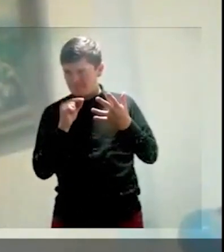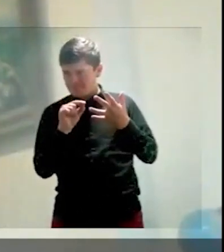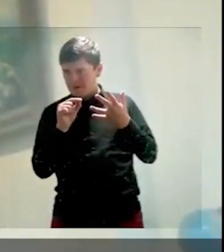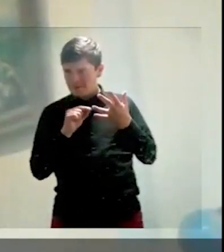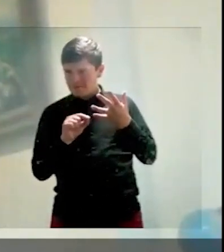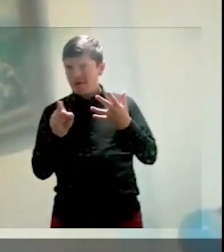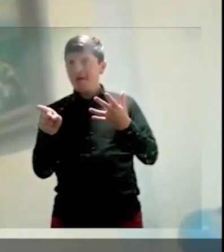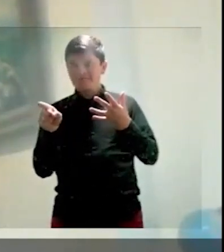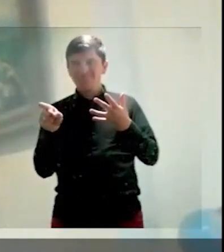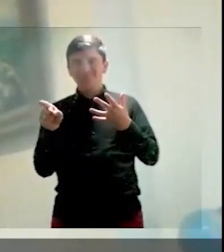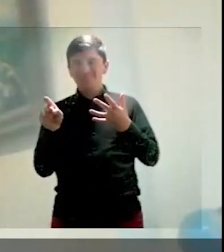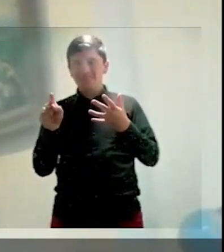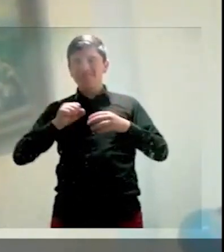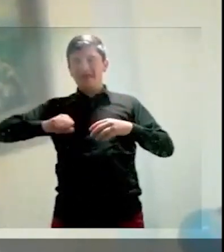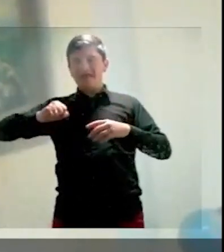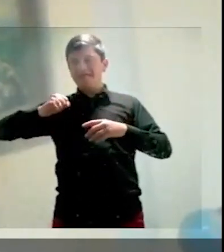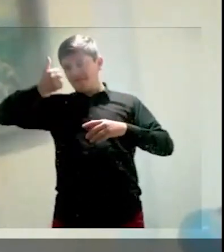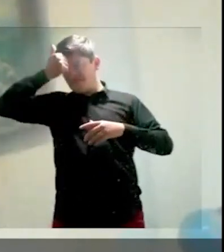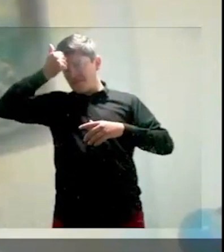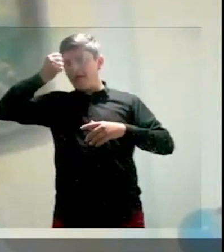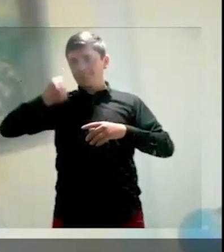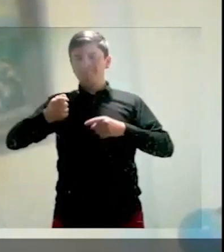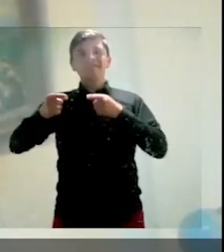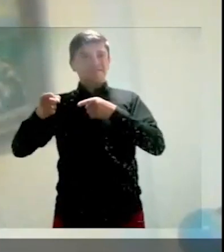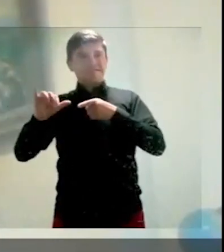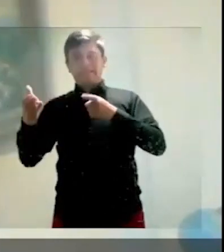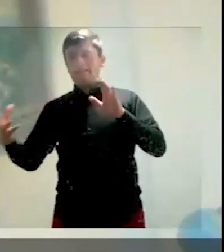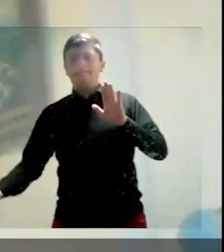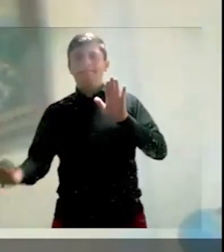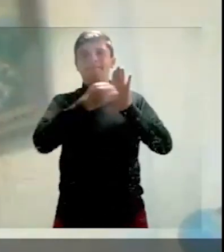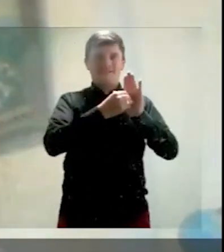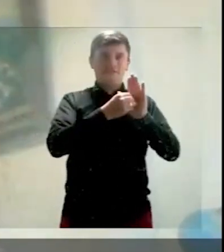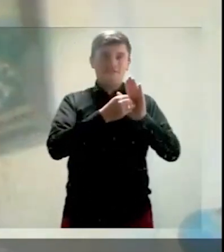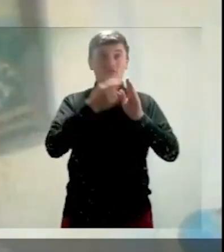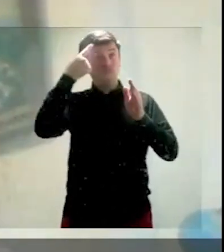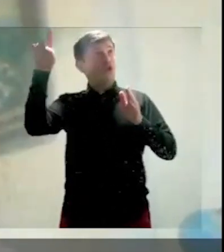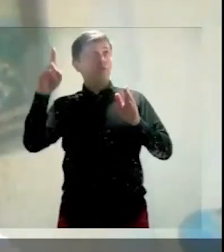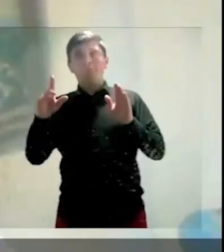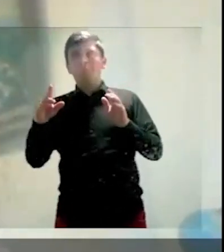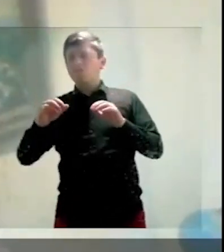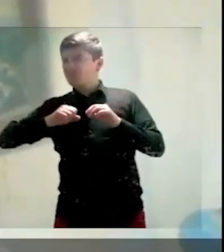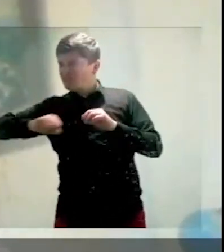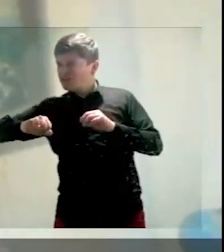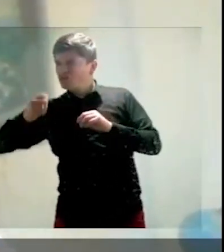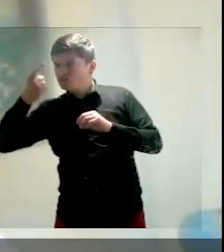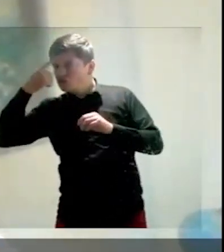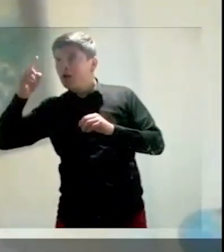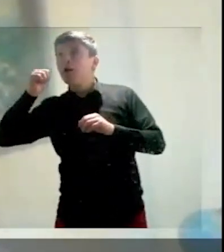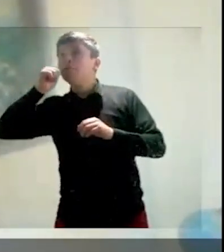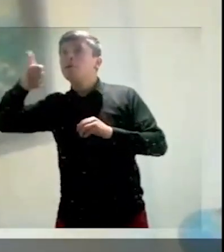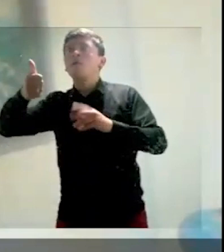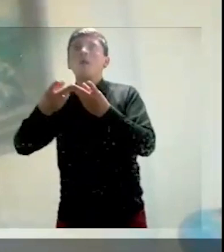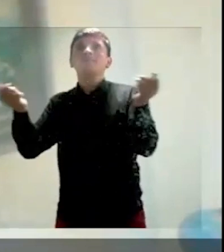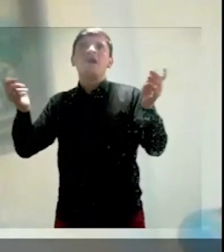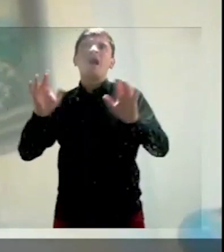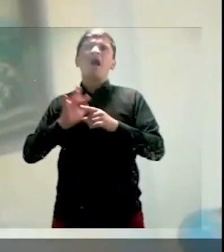catalogarlos como un derecho fundamental. No son derechos de generación espontánea, no son derechos que mañana en